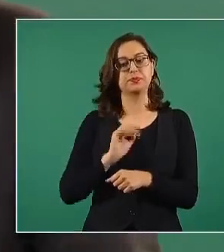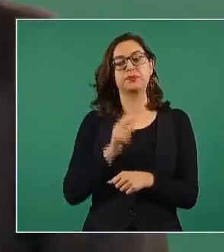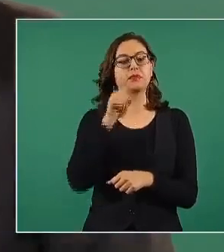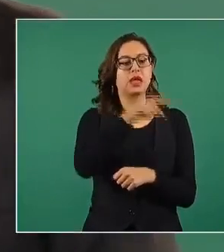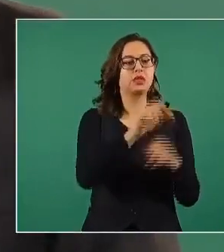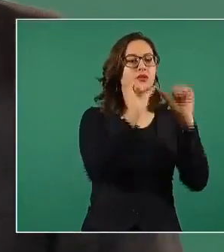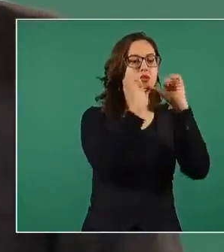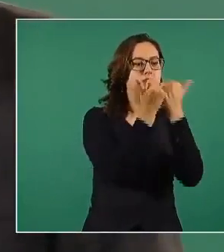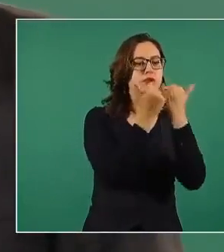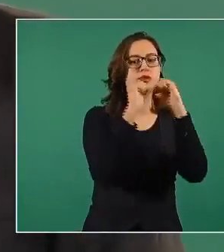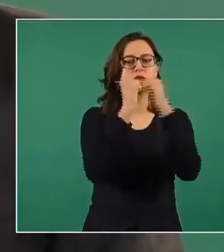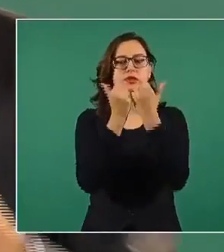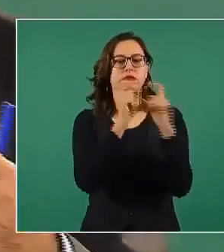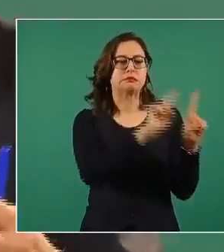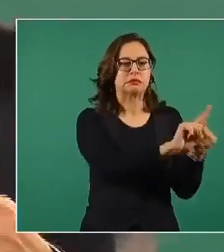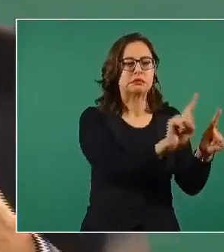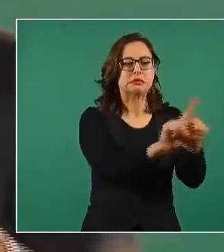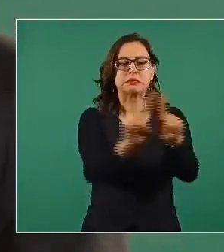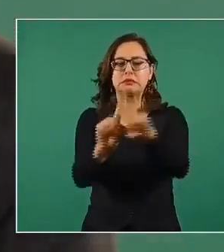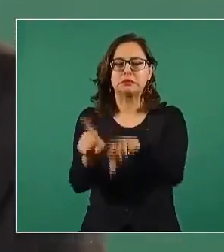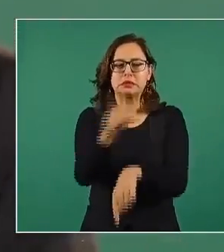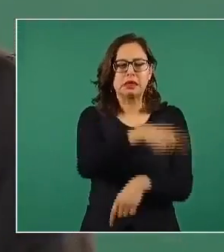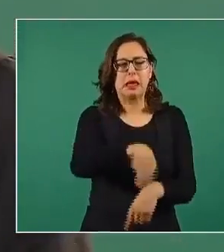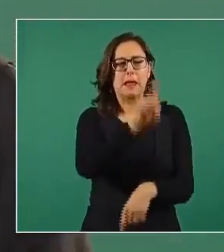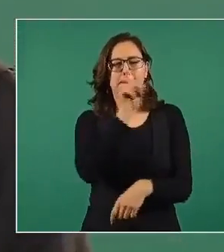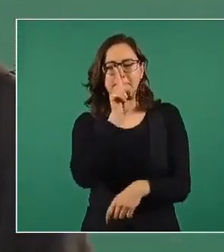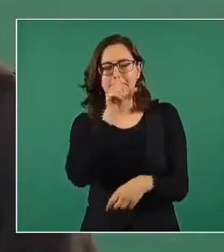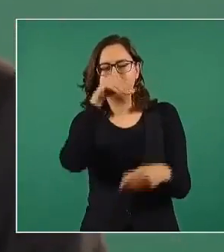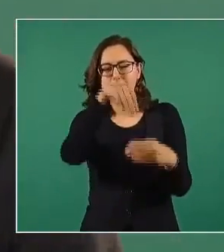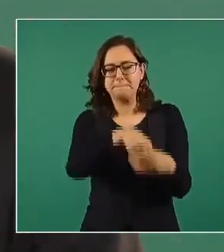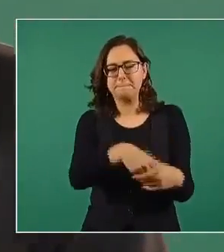secretas y sus fines,